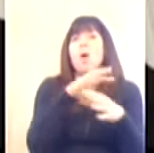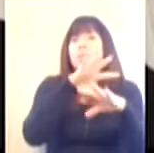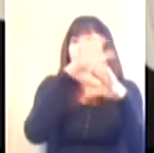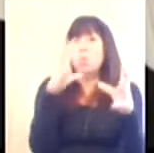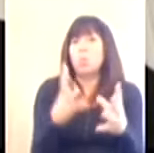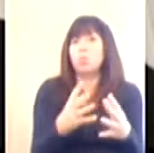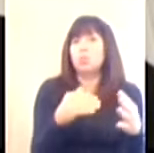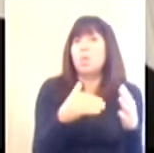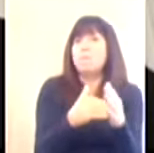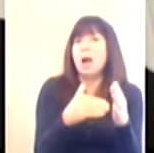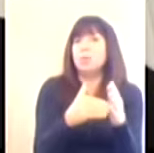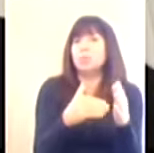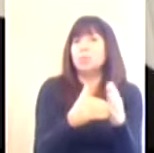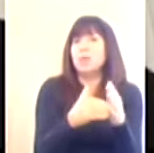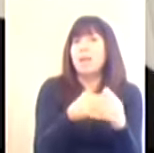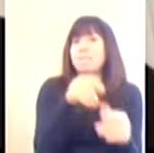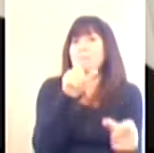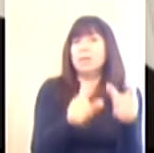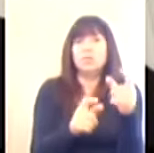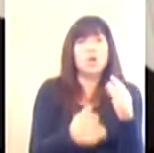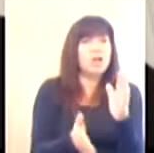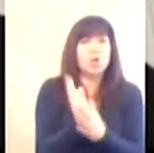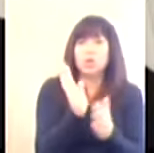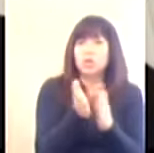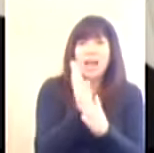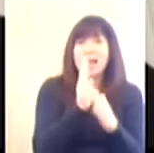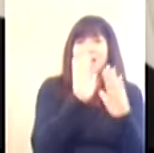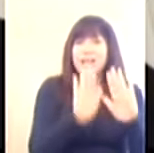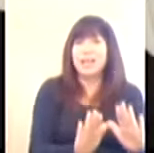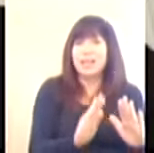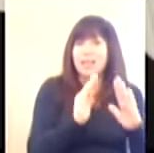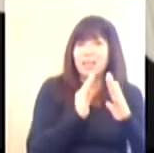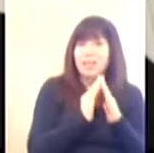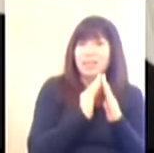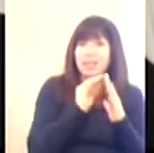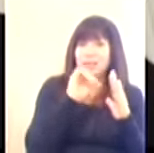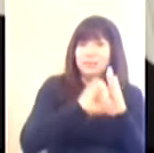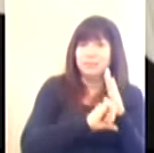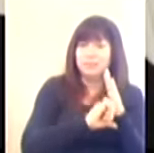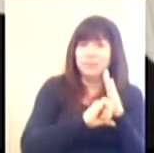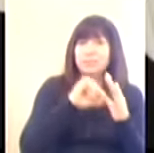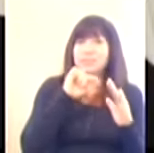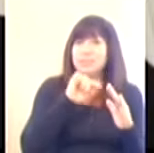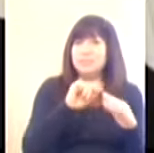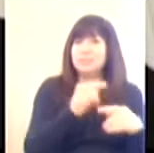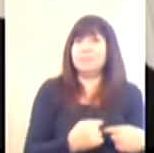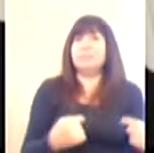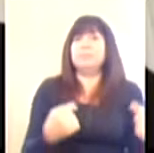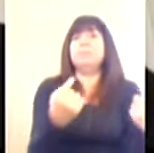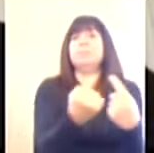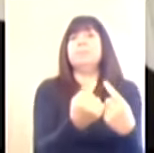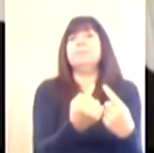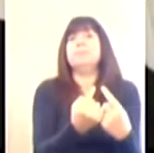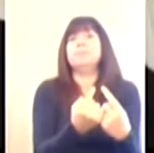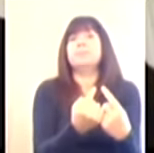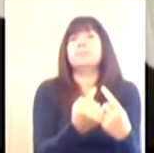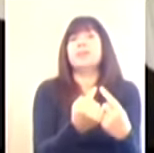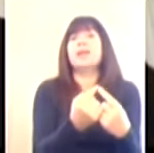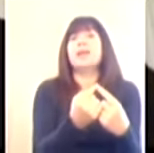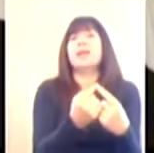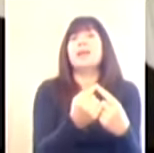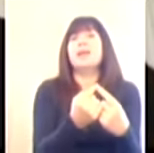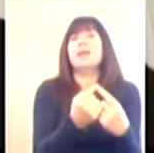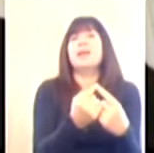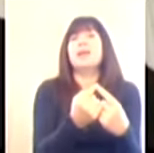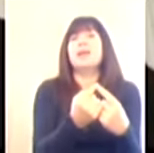pausa, o lo que todos sentimos como estar en pausa, incluso en ese escenario, en ese estado de cosas, las emisiones de